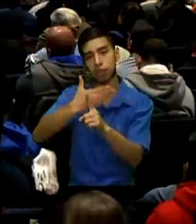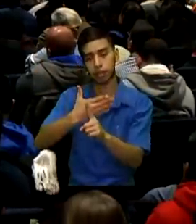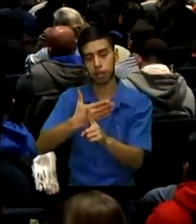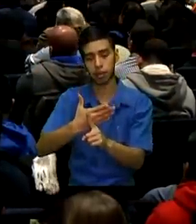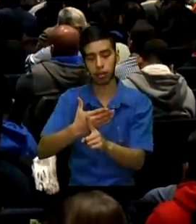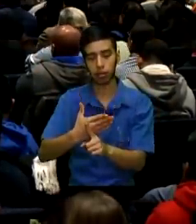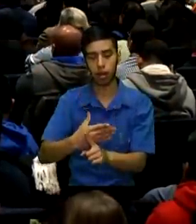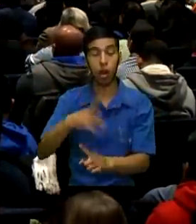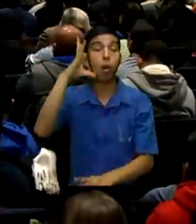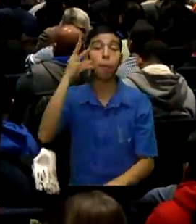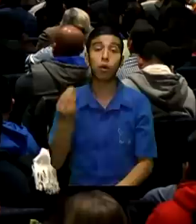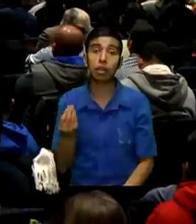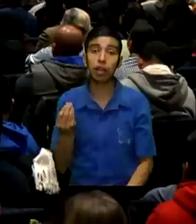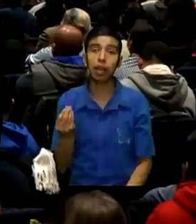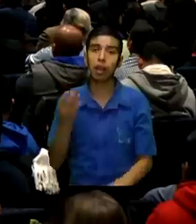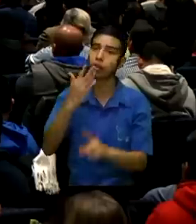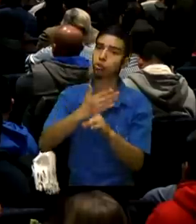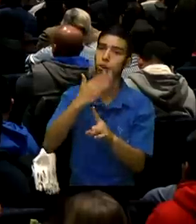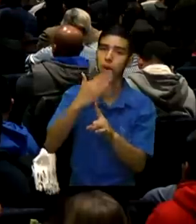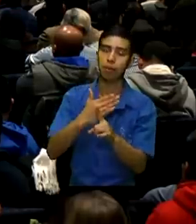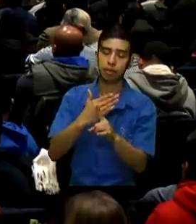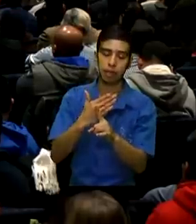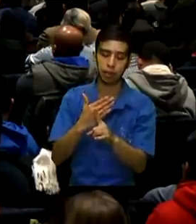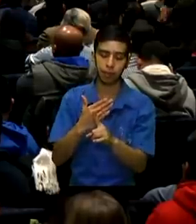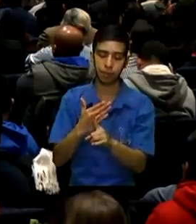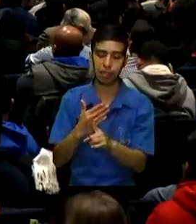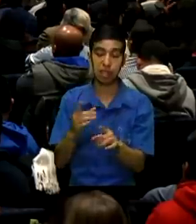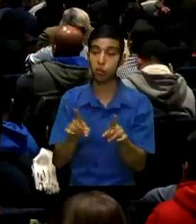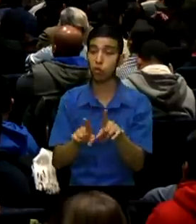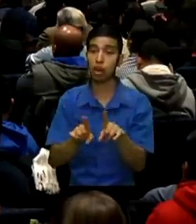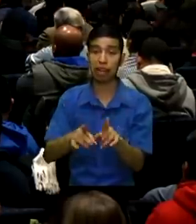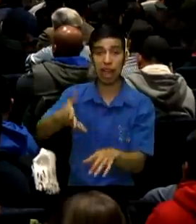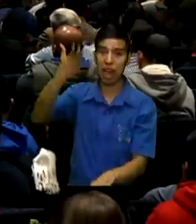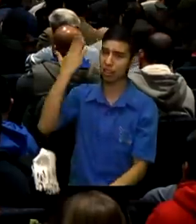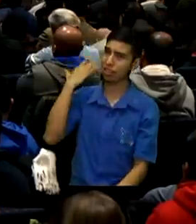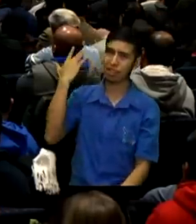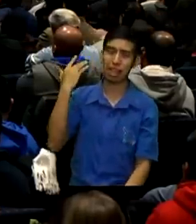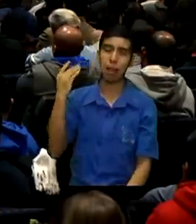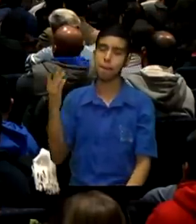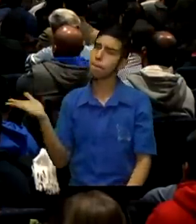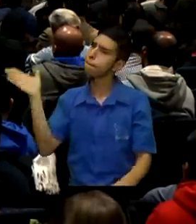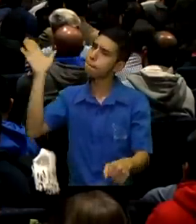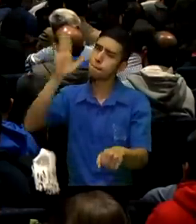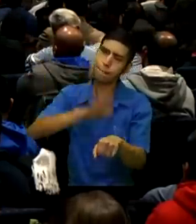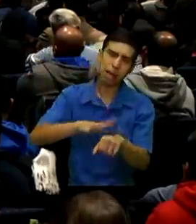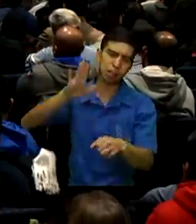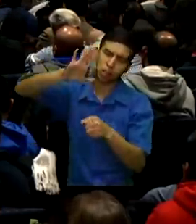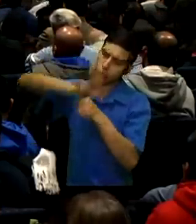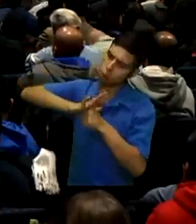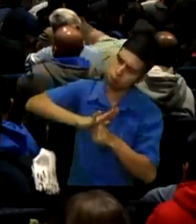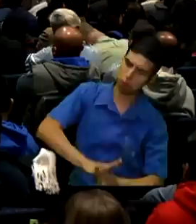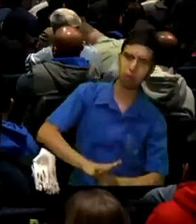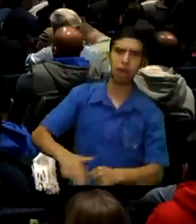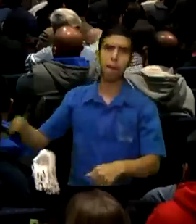Porque esos problemas, igual que en el antiguo tiempo, mientras más los oprimían, más se multiplicaban.